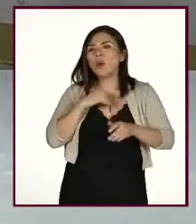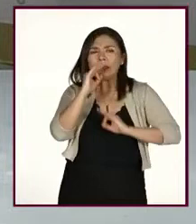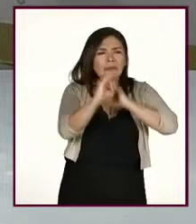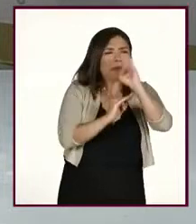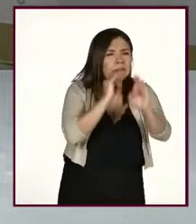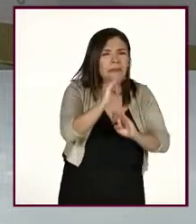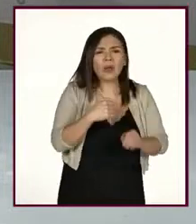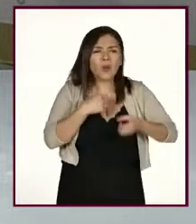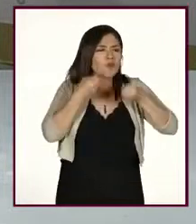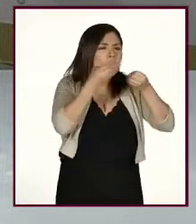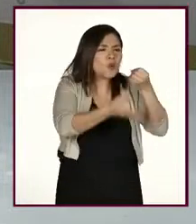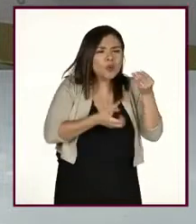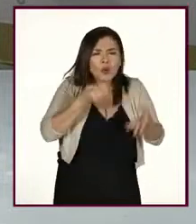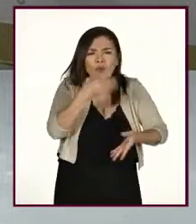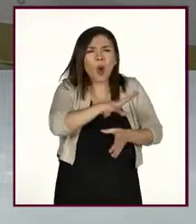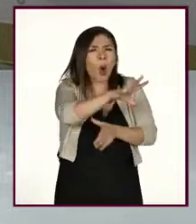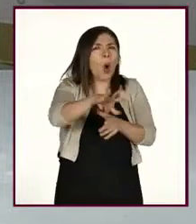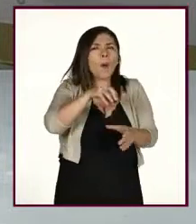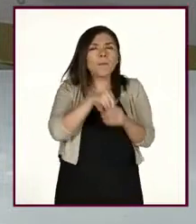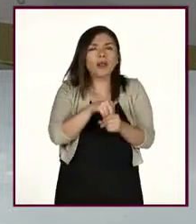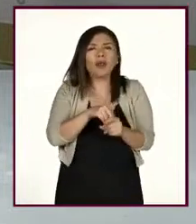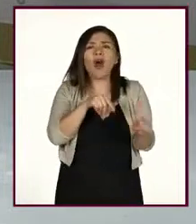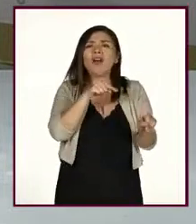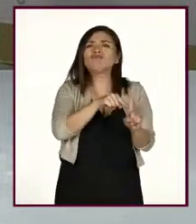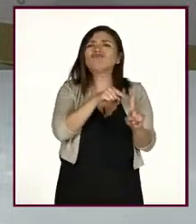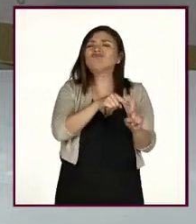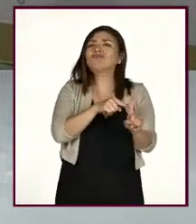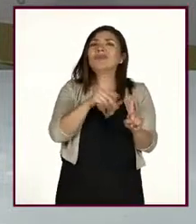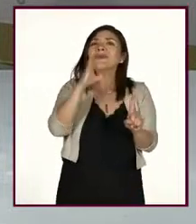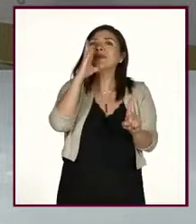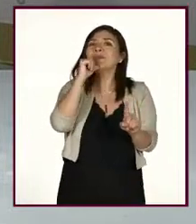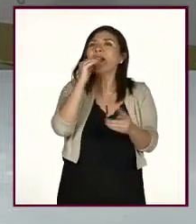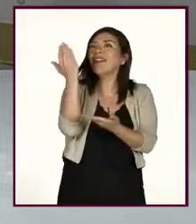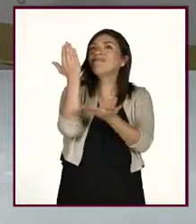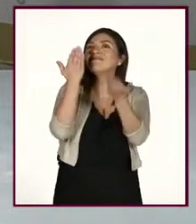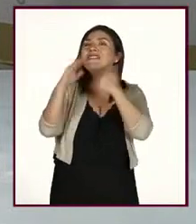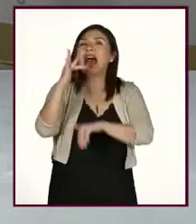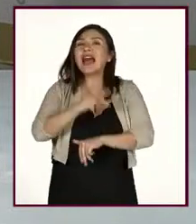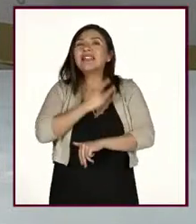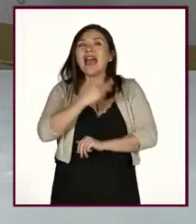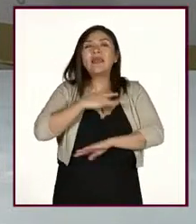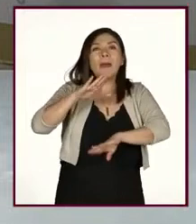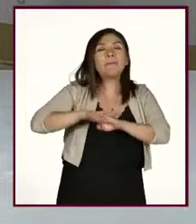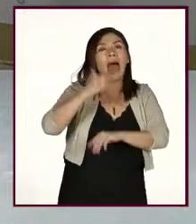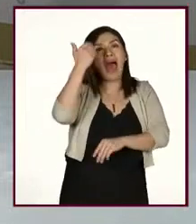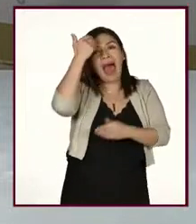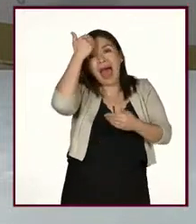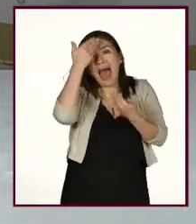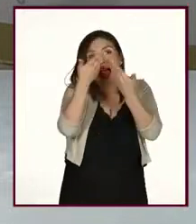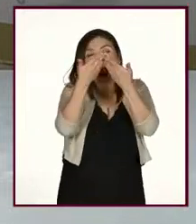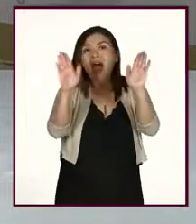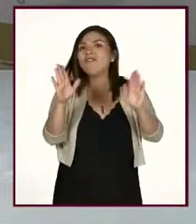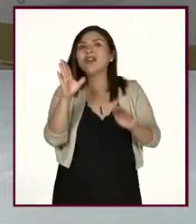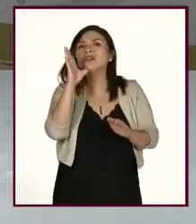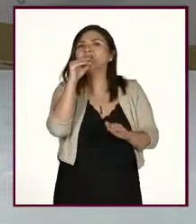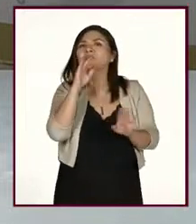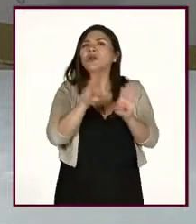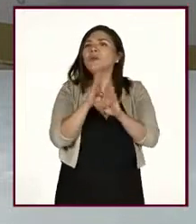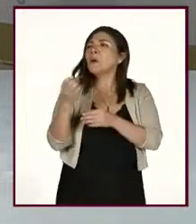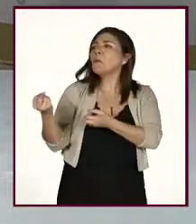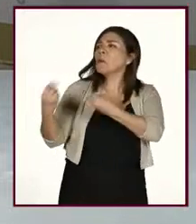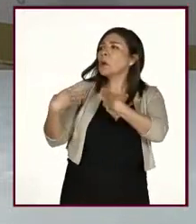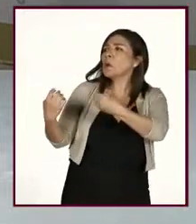que facilitarles las cosas, y esto pues impide la exploración del niño, del adolescente, que vayas buscando y